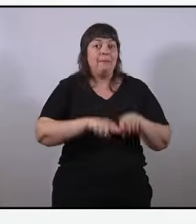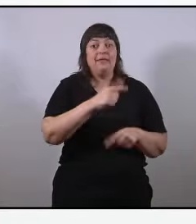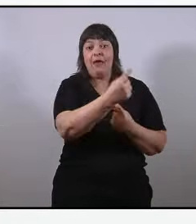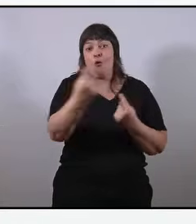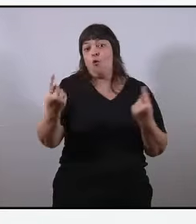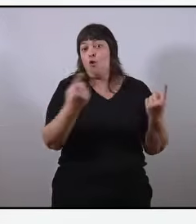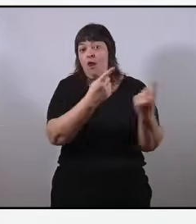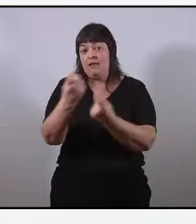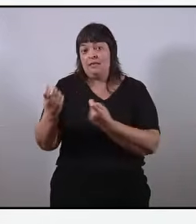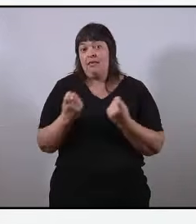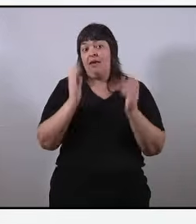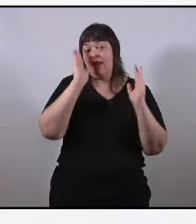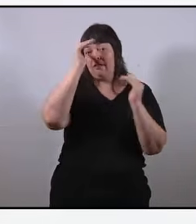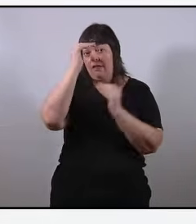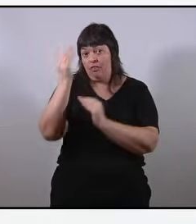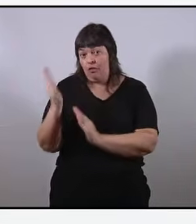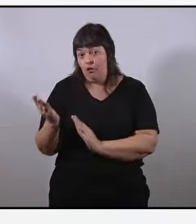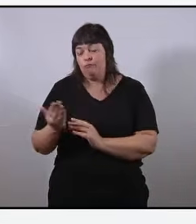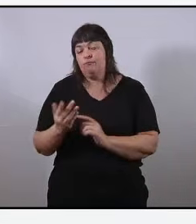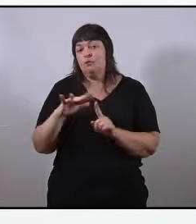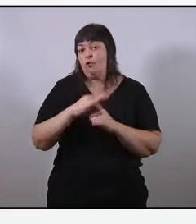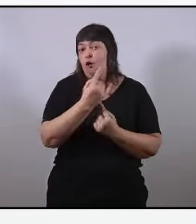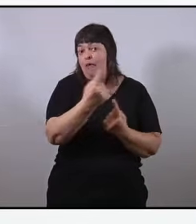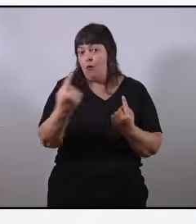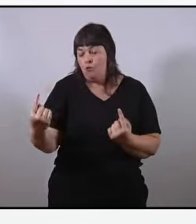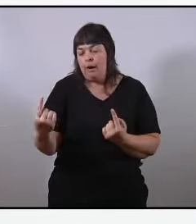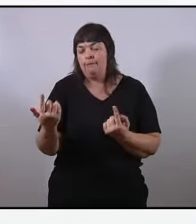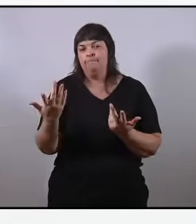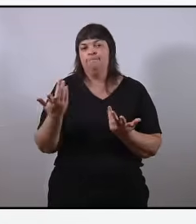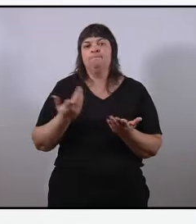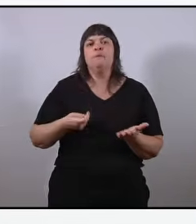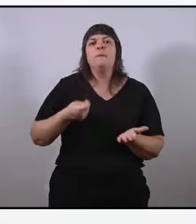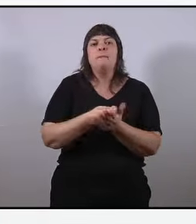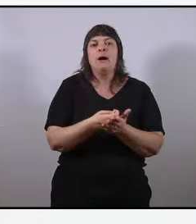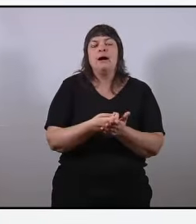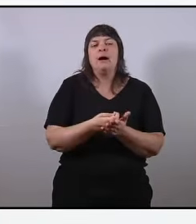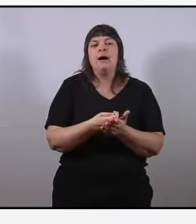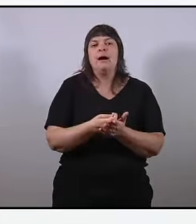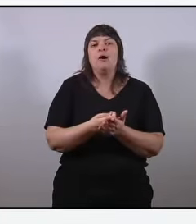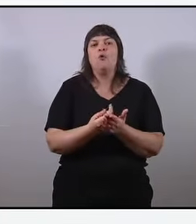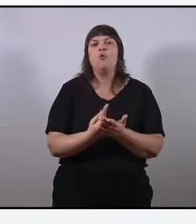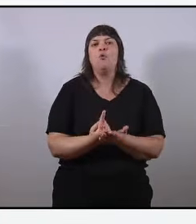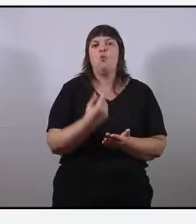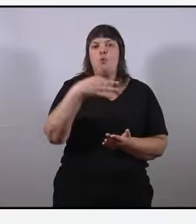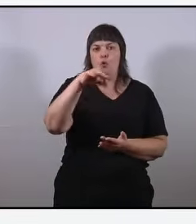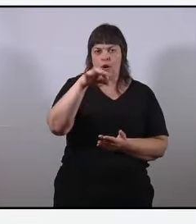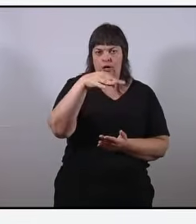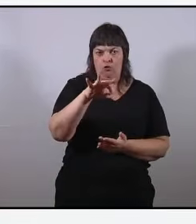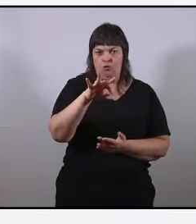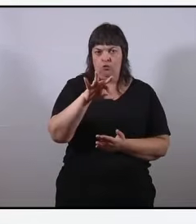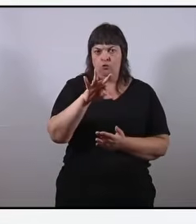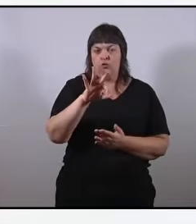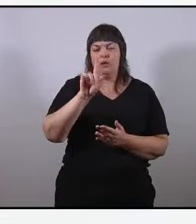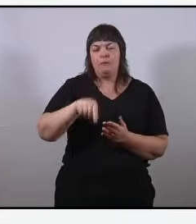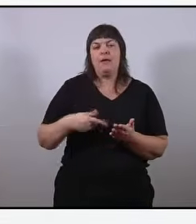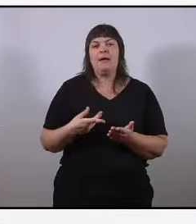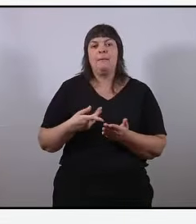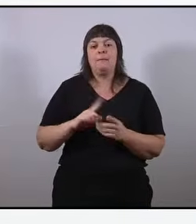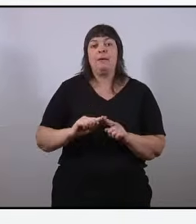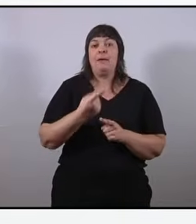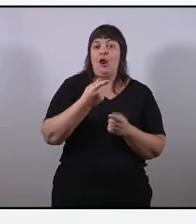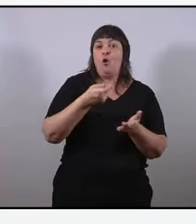vayan a atender en cada uno de los casos. Se abonan en un único pago, se abonan por adelantado y